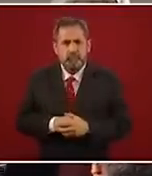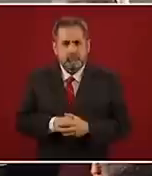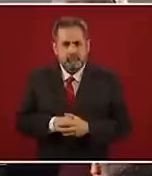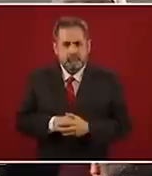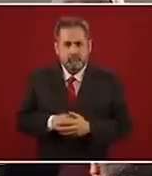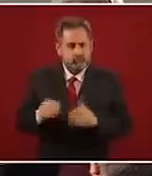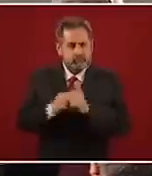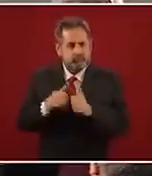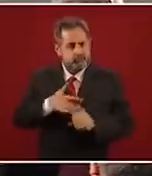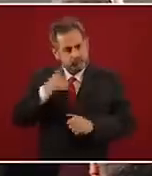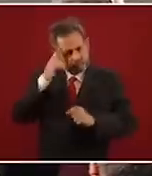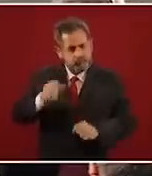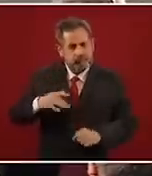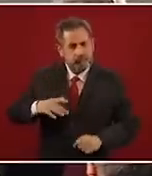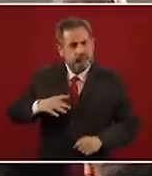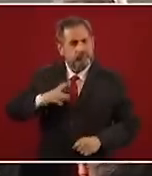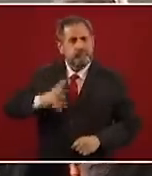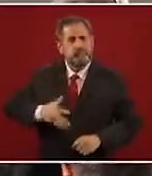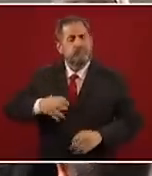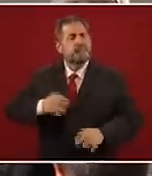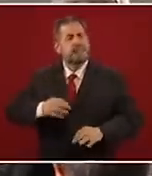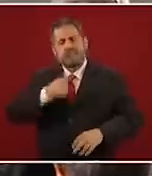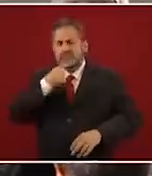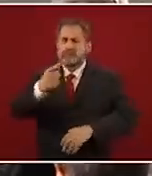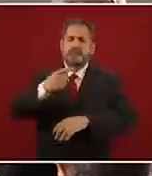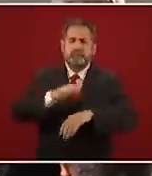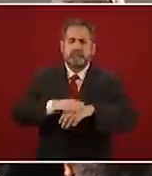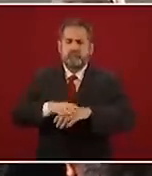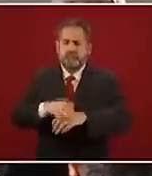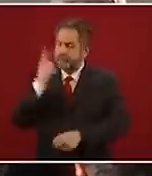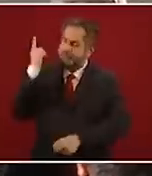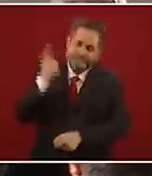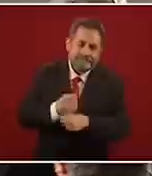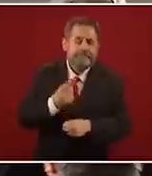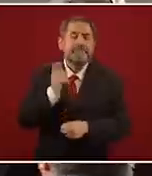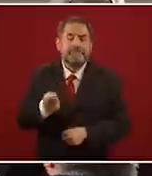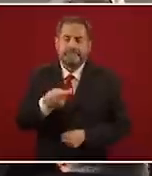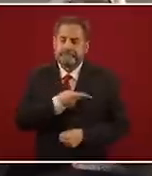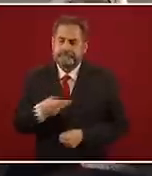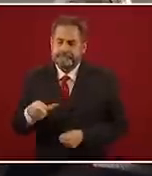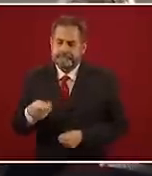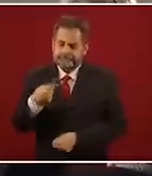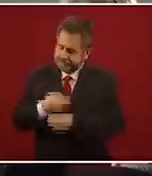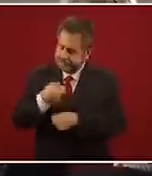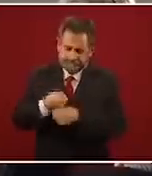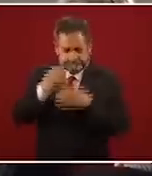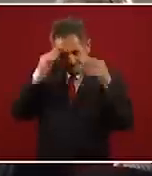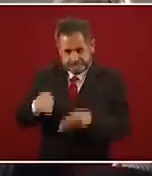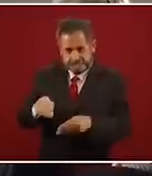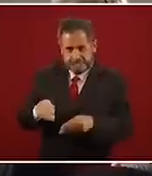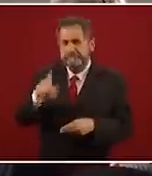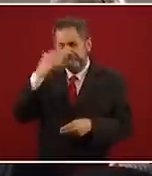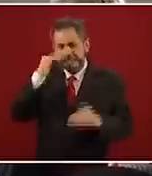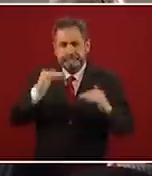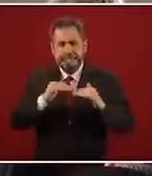enorme convicción y orgullo, este asunto de que, por el bien de todos, primero los pobres. Sí vemos que la desigualdad